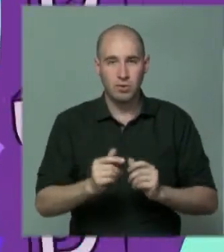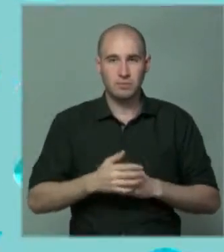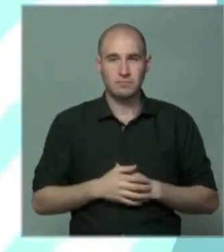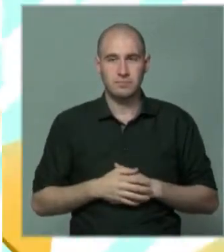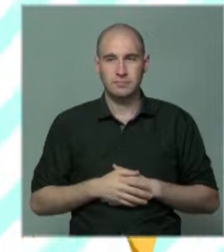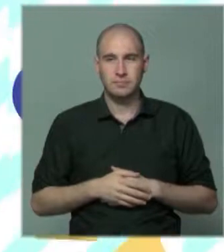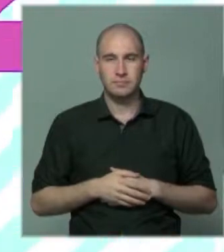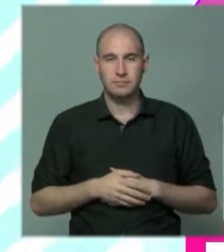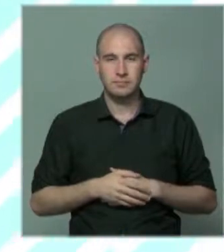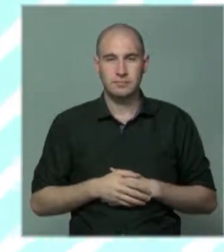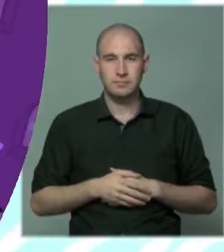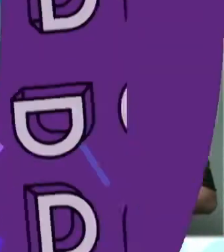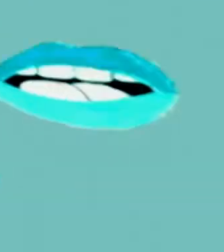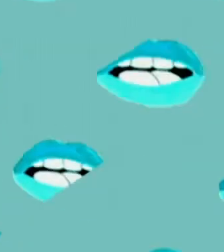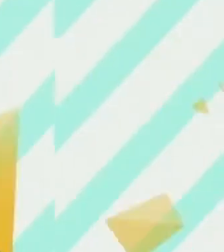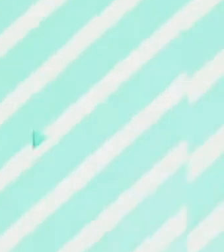mismos.